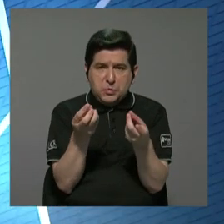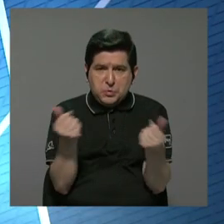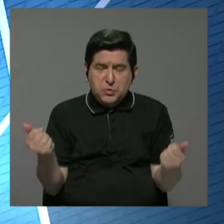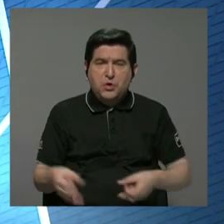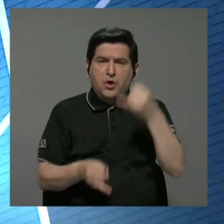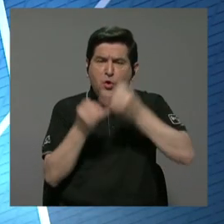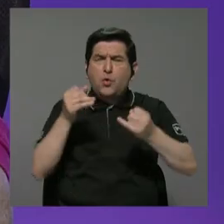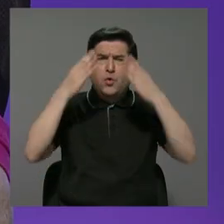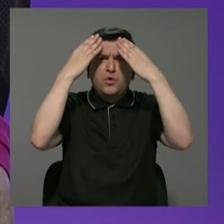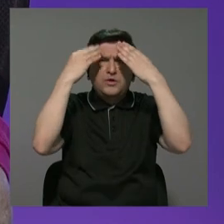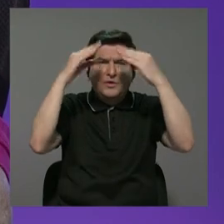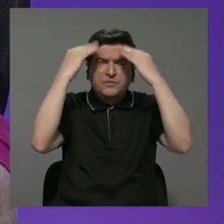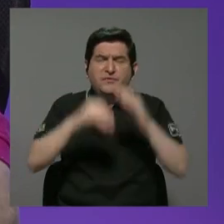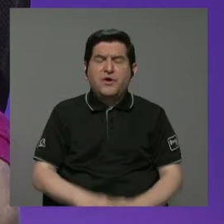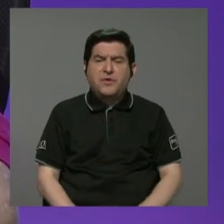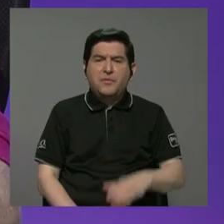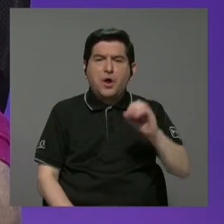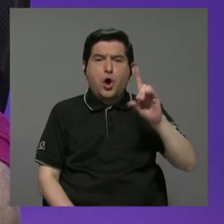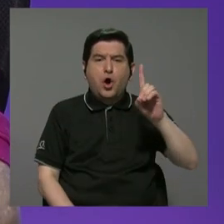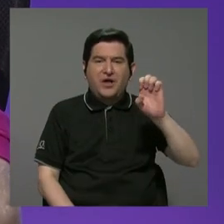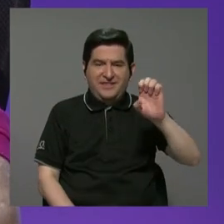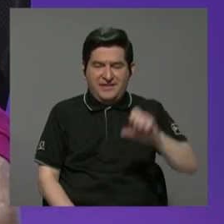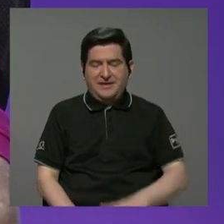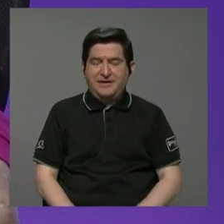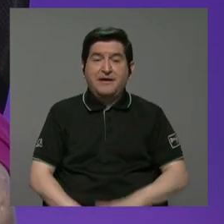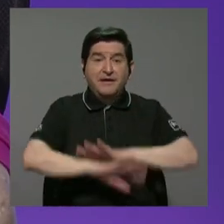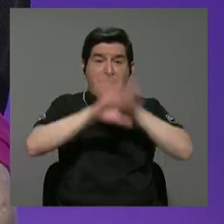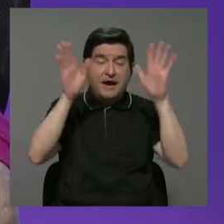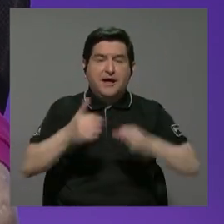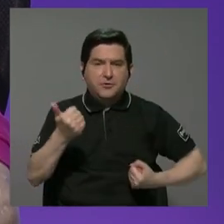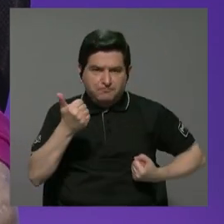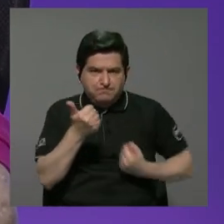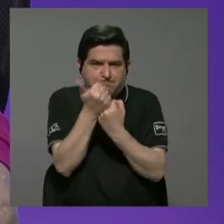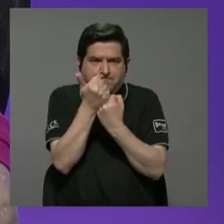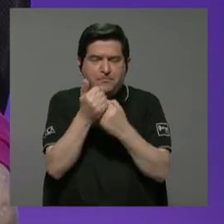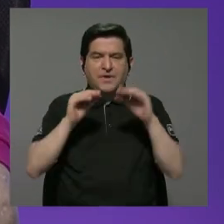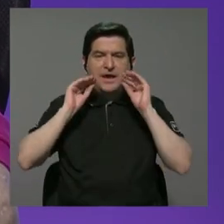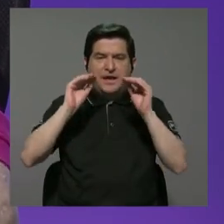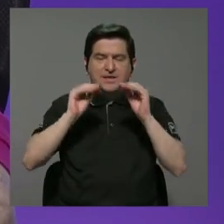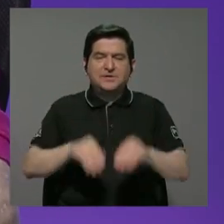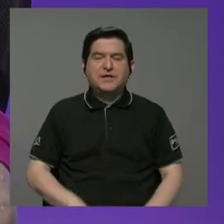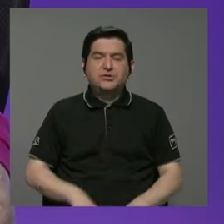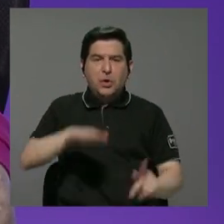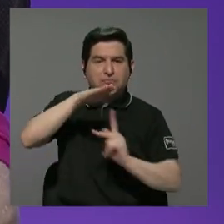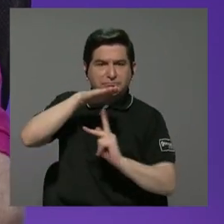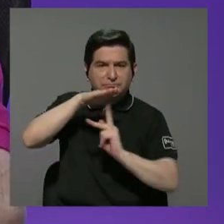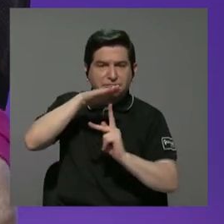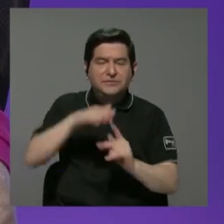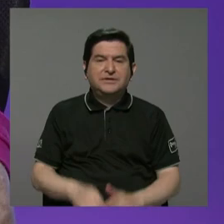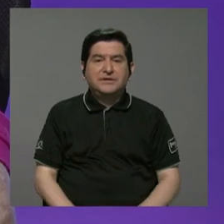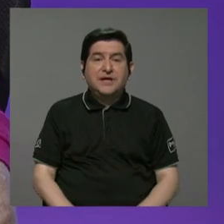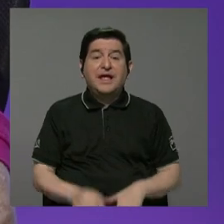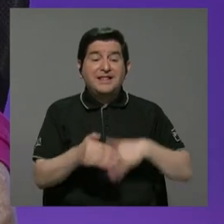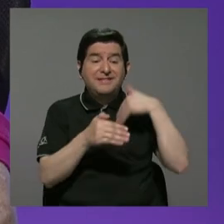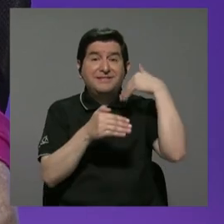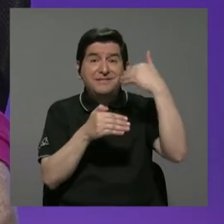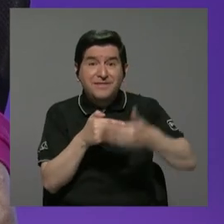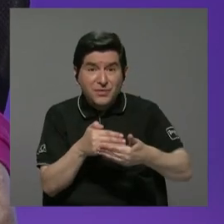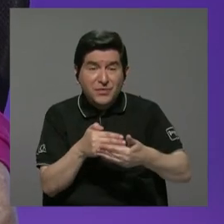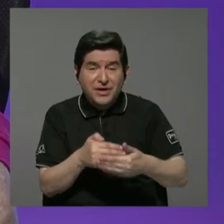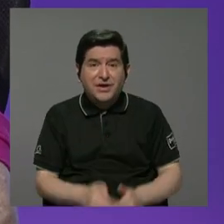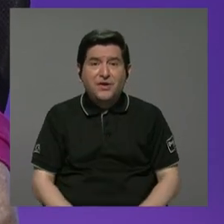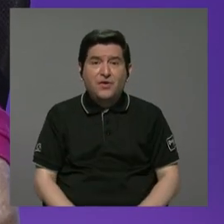último informe que presentó la OCDE está muy claro que el reforzamiento de la educación preescolar es después lo